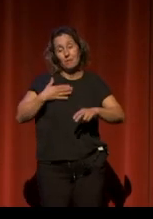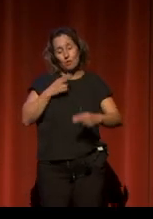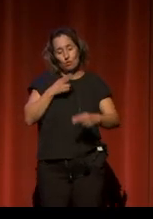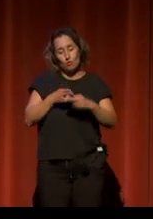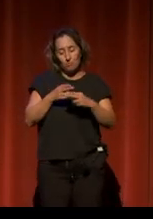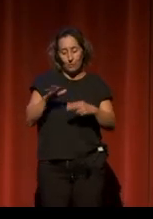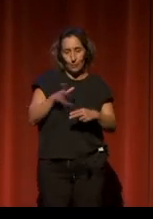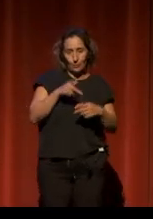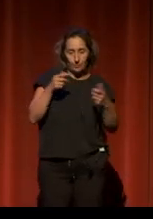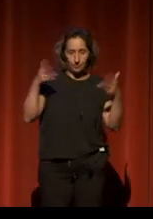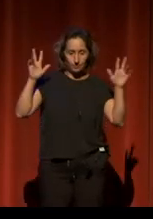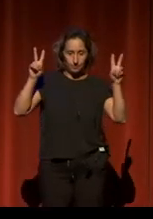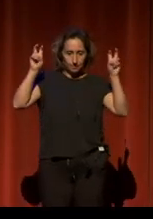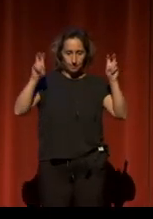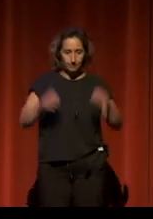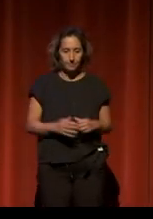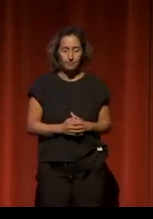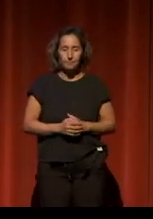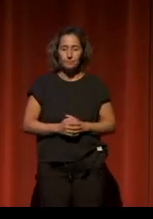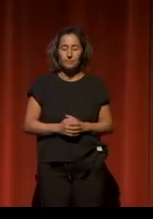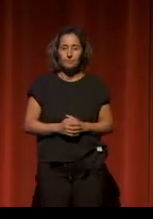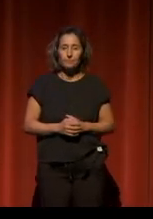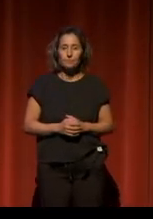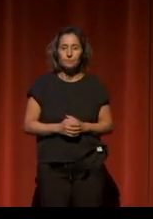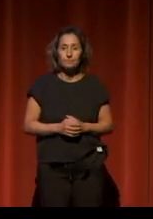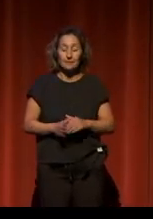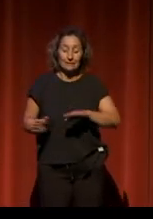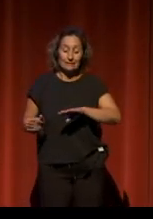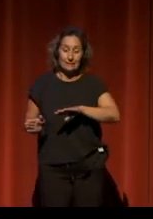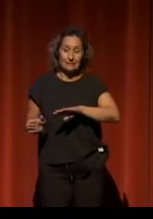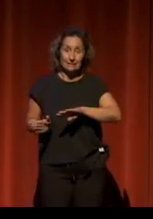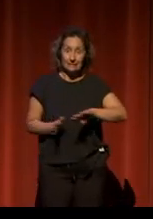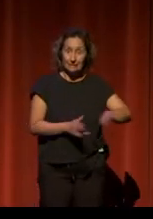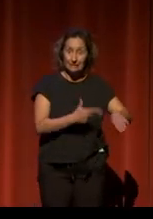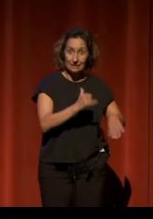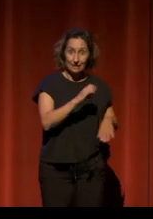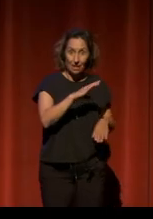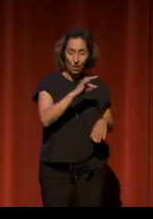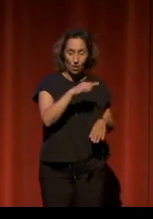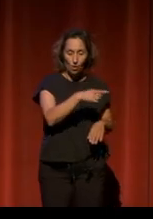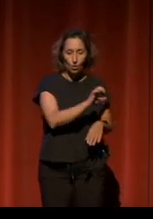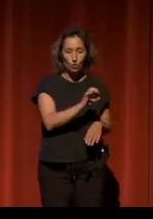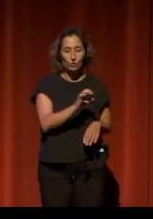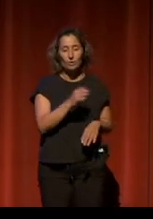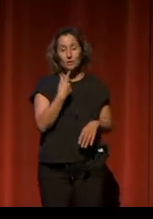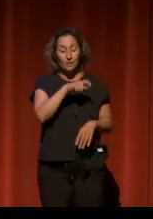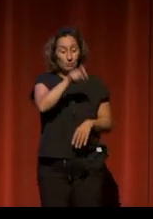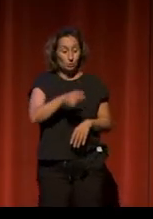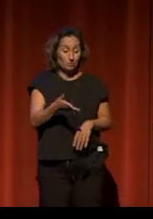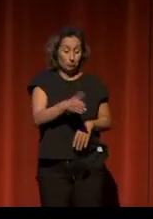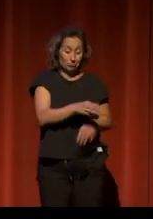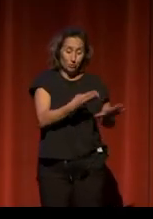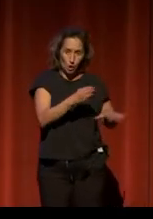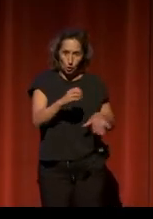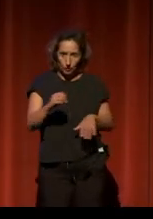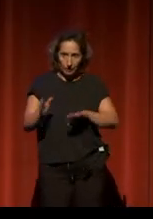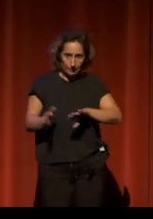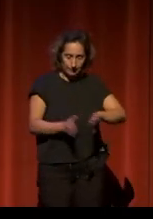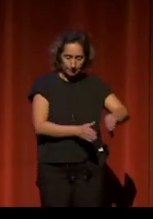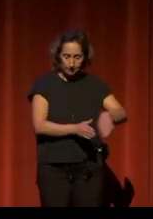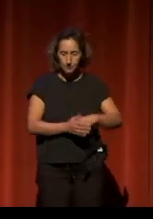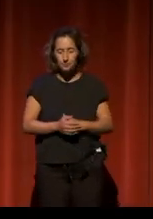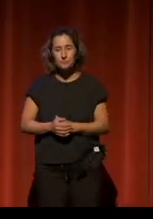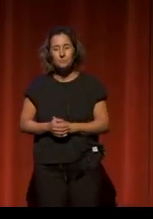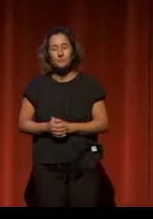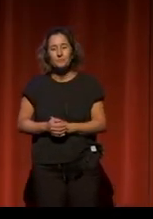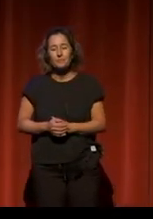de hoy vamos a olvidarnos por un momento de Chicago y las 800 personas que murieron y vamos a hablar